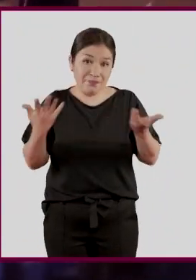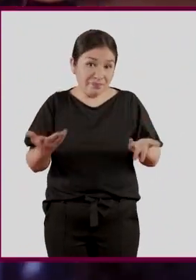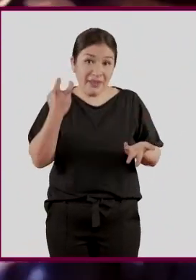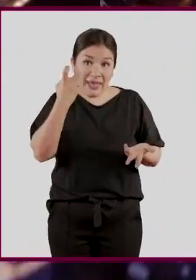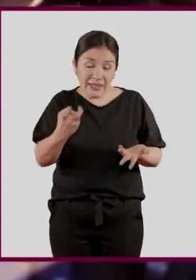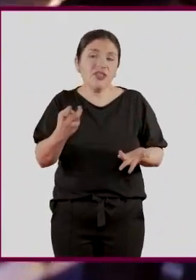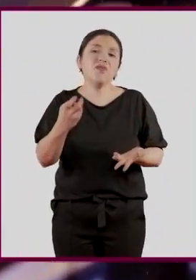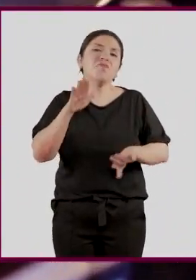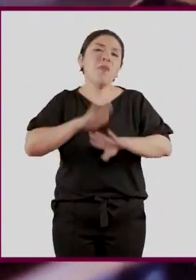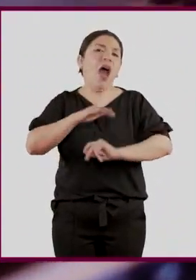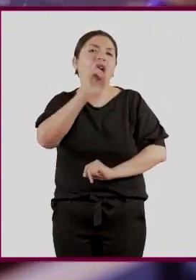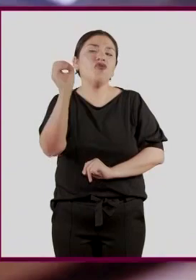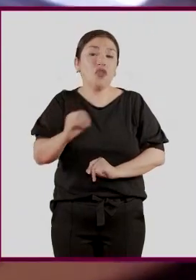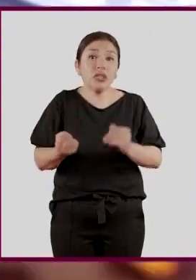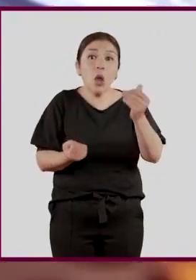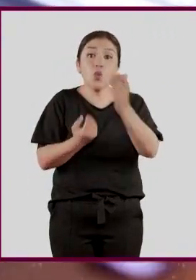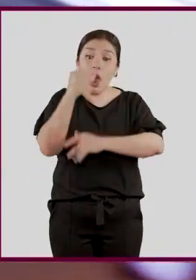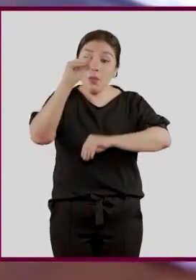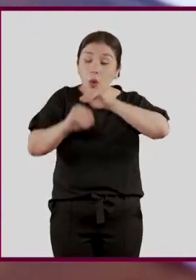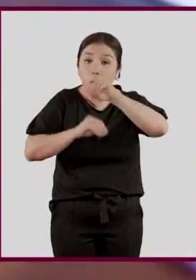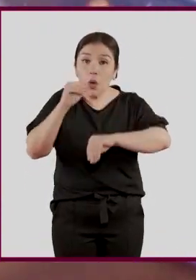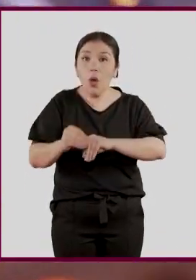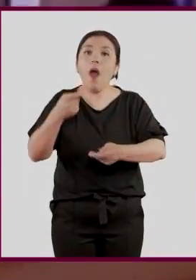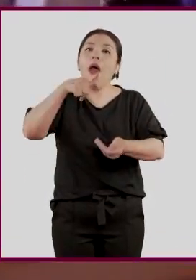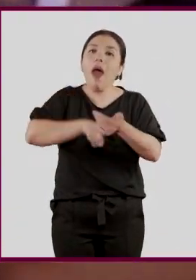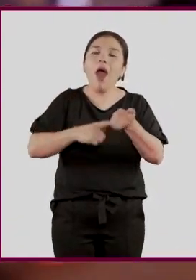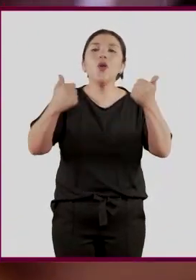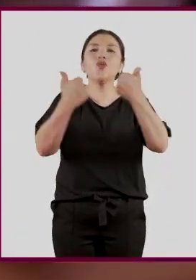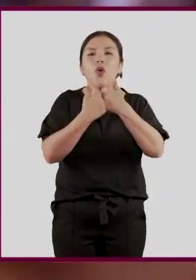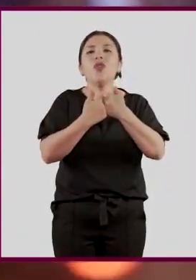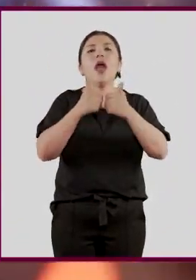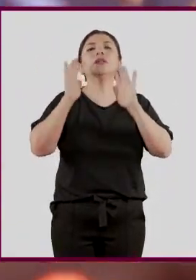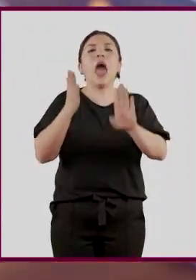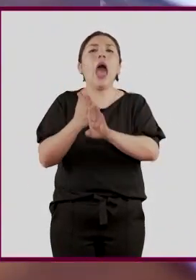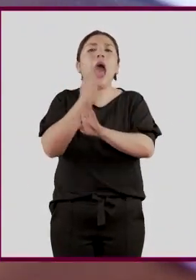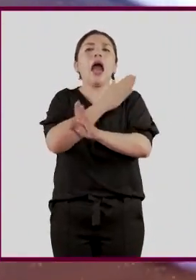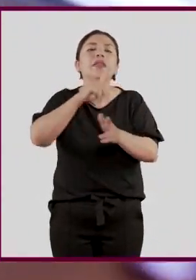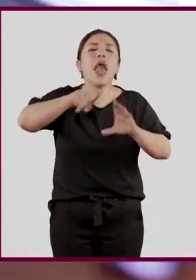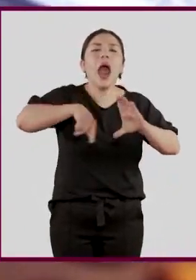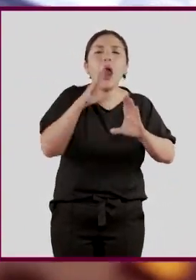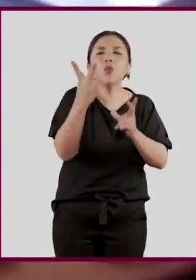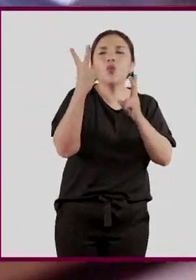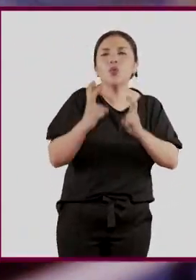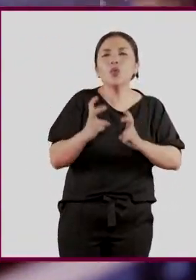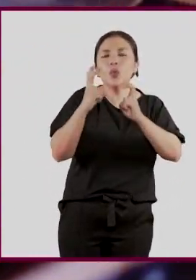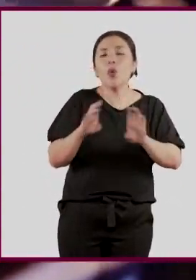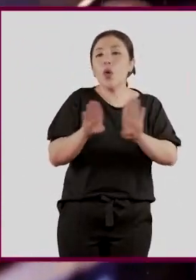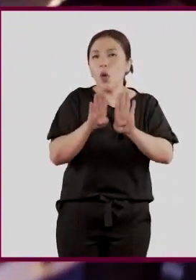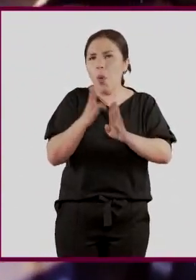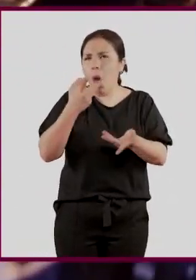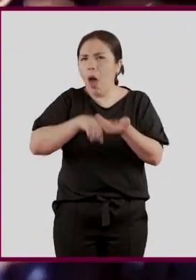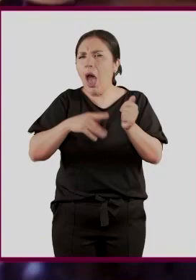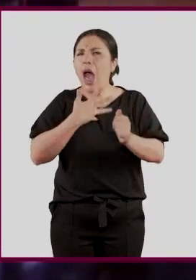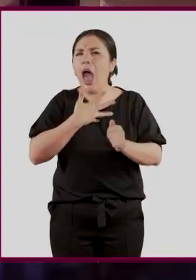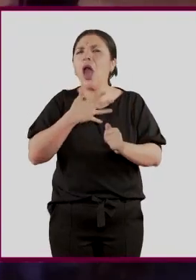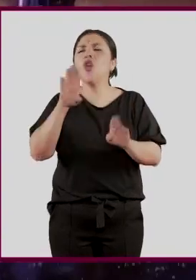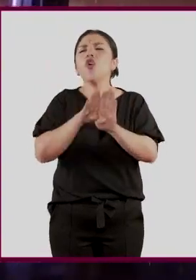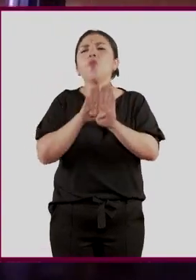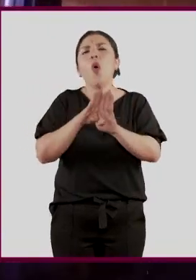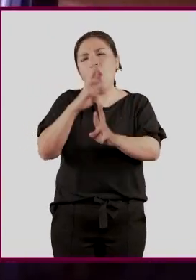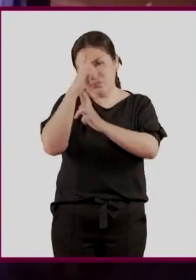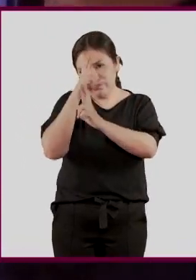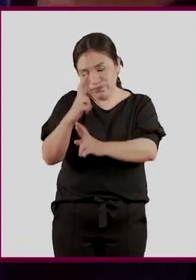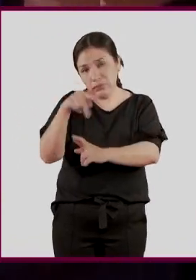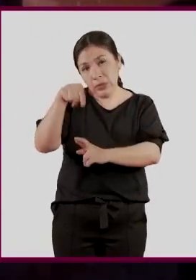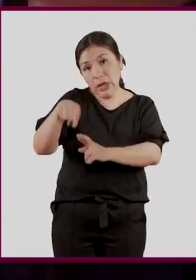Entonces, forzosamente, sus nuevas composiciones integran obras ya grabadas. Entre ellos tienen un código de honor